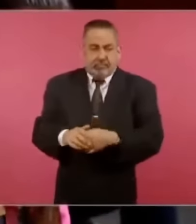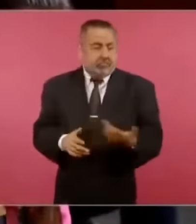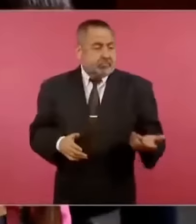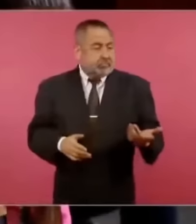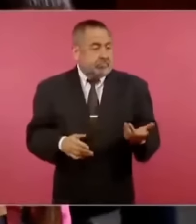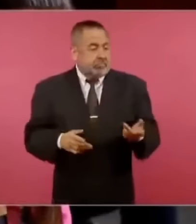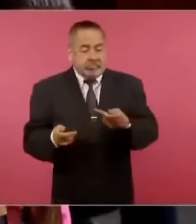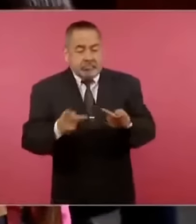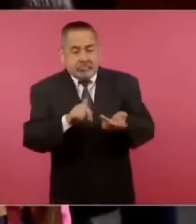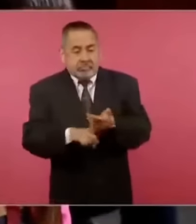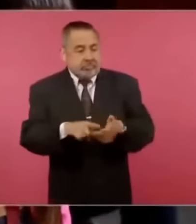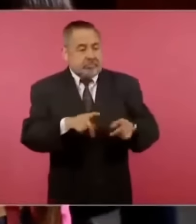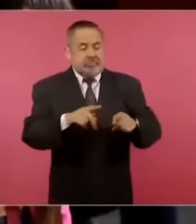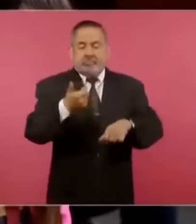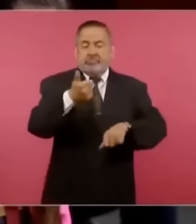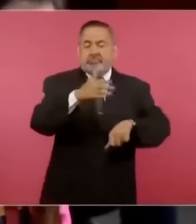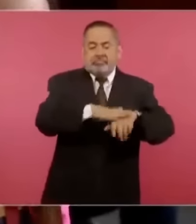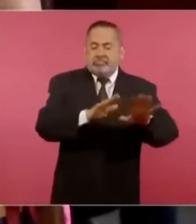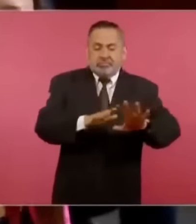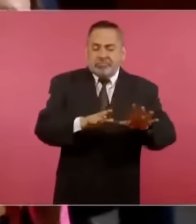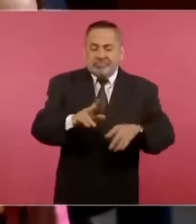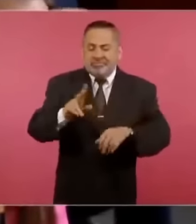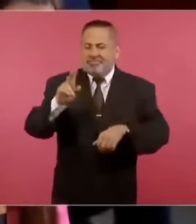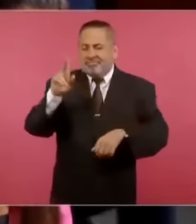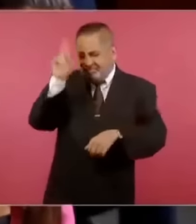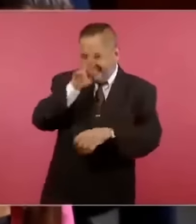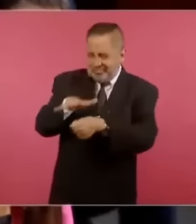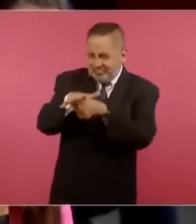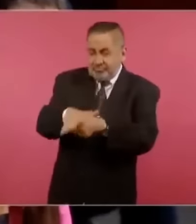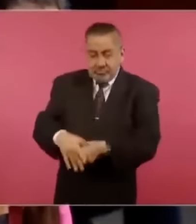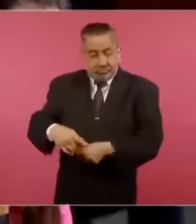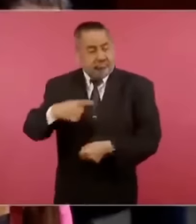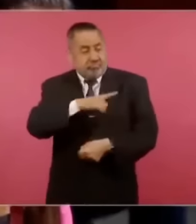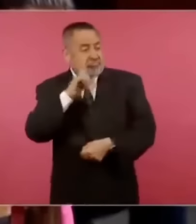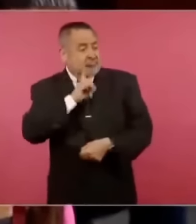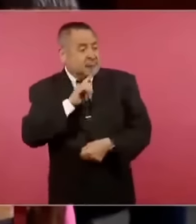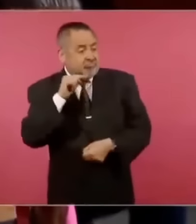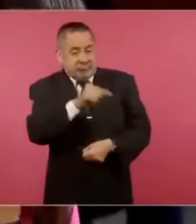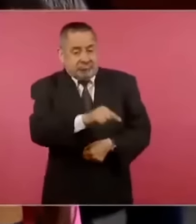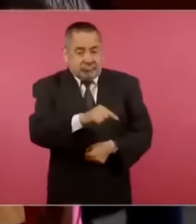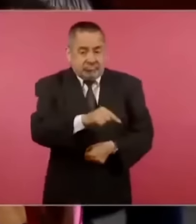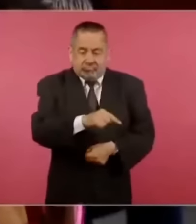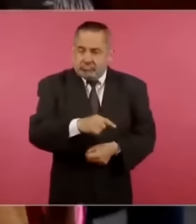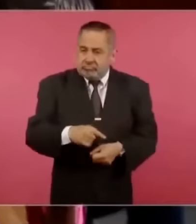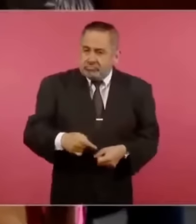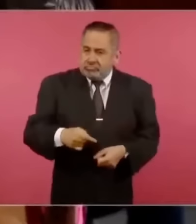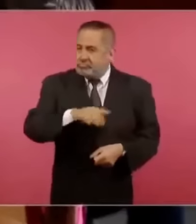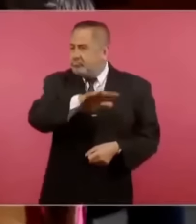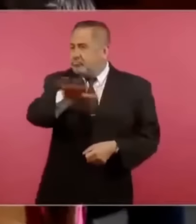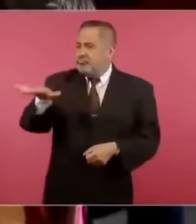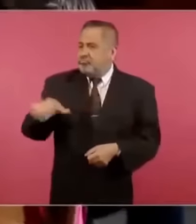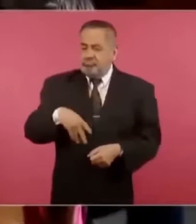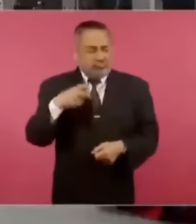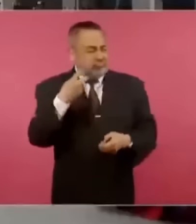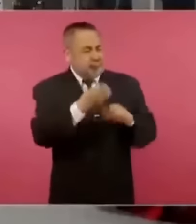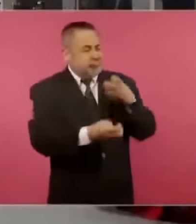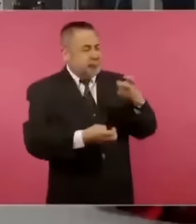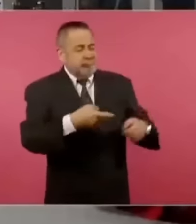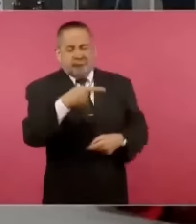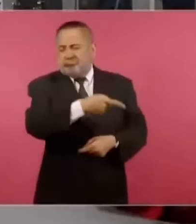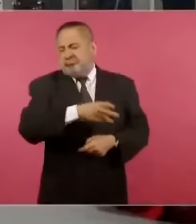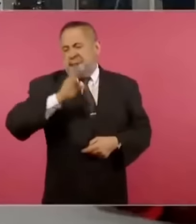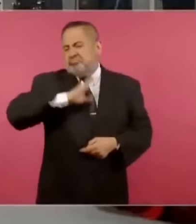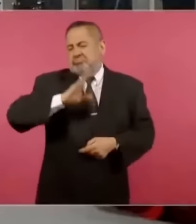en cuestiones administrativas, el más represor. Y fue ella, y ella ganó mi encuesta, que sí fue una encuesta.